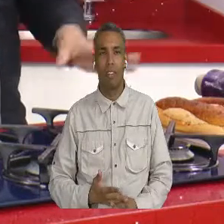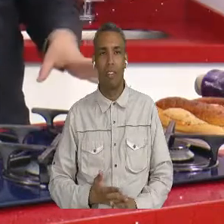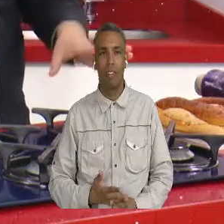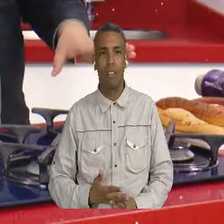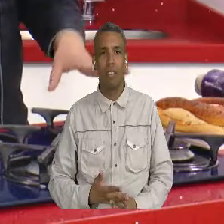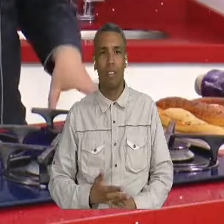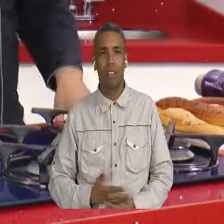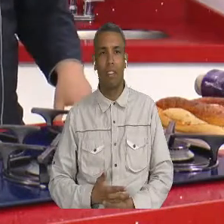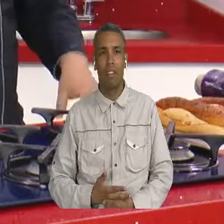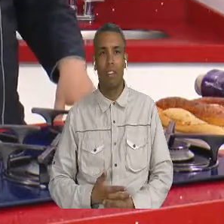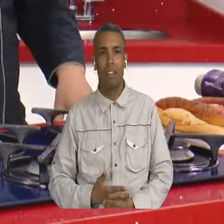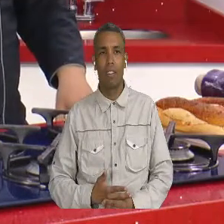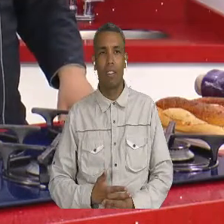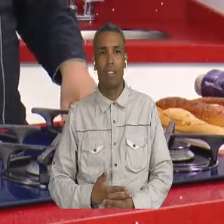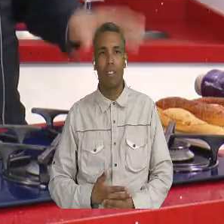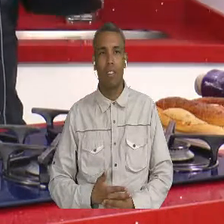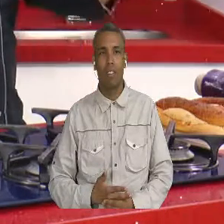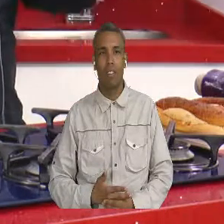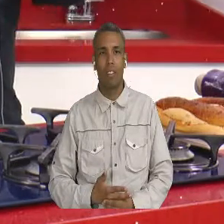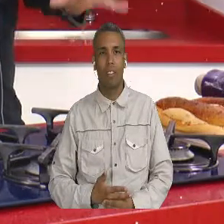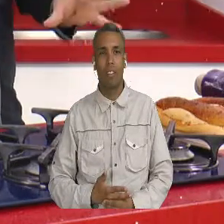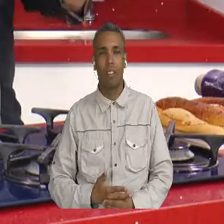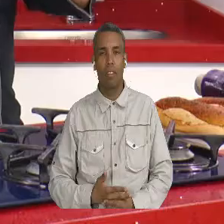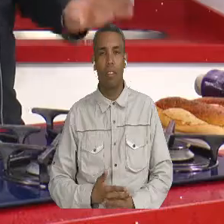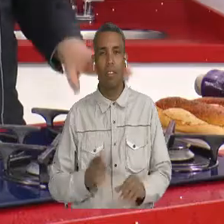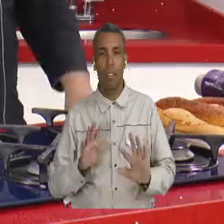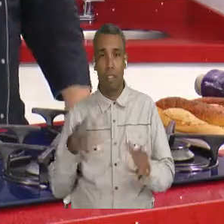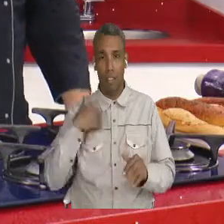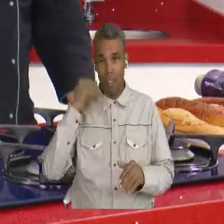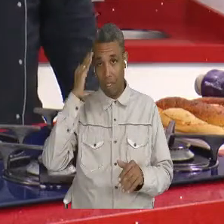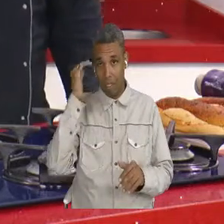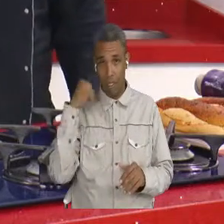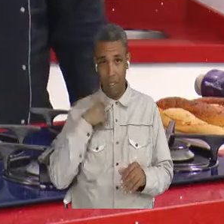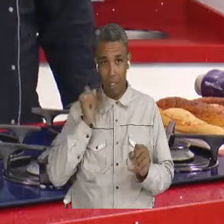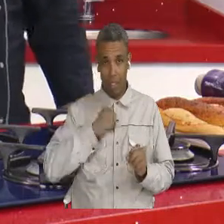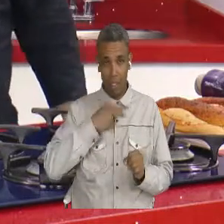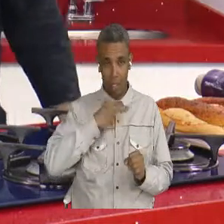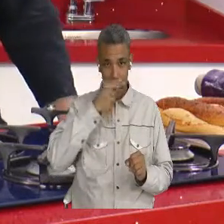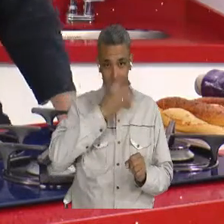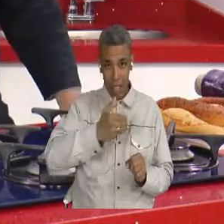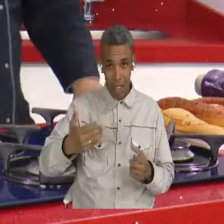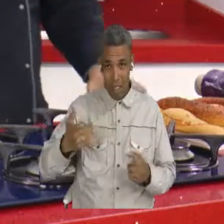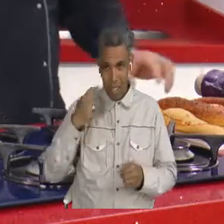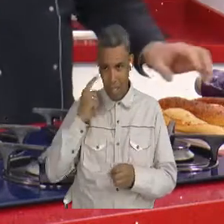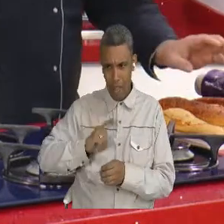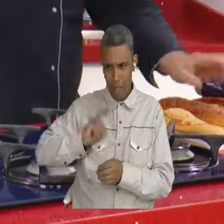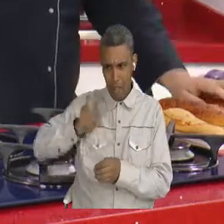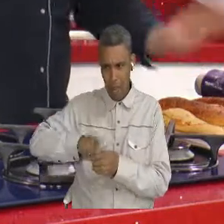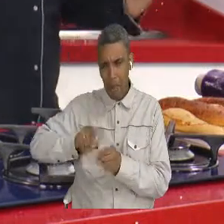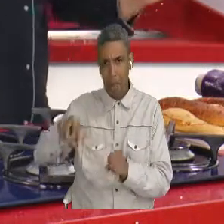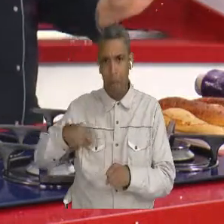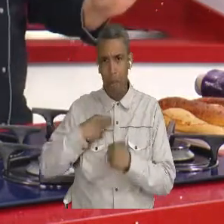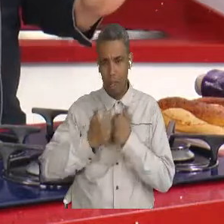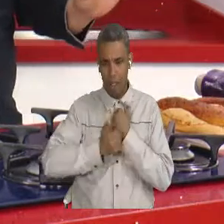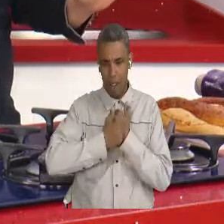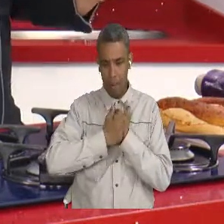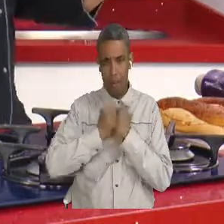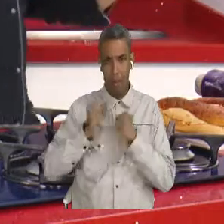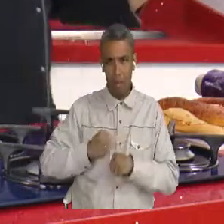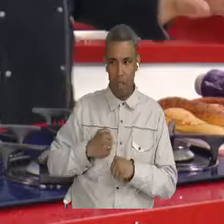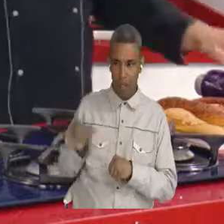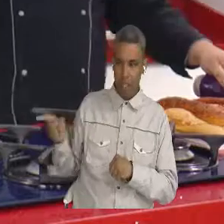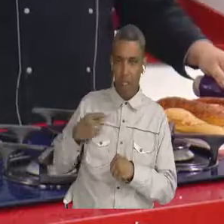el Colegio Camilo Torres, Escuela de Andrés Barrios. Claro que sí, mi chef, bueno, Sergio. Bueno, entonces vamos a ponernos manos a la